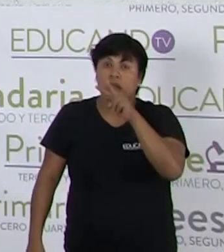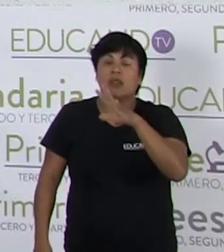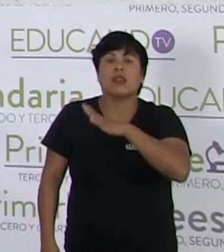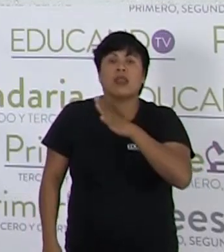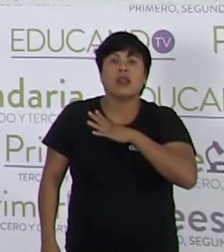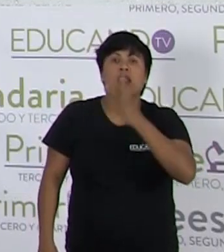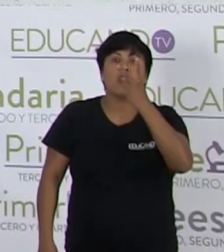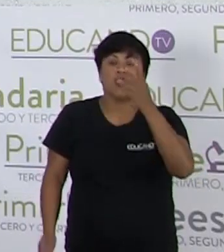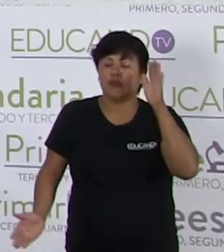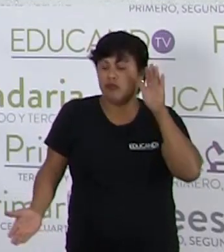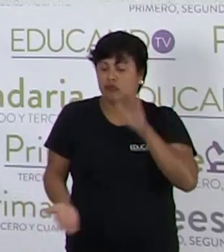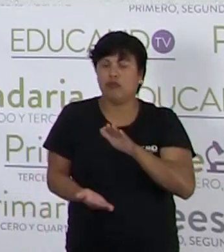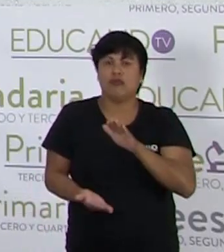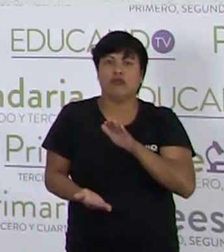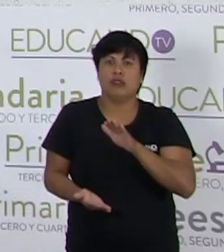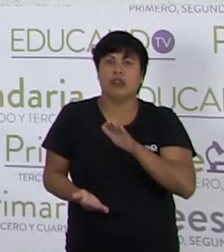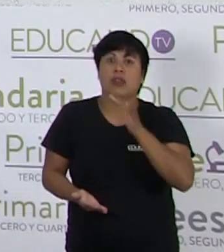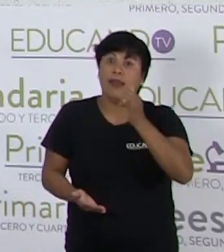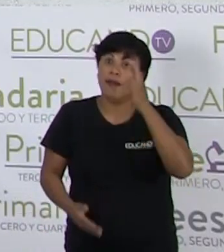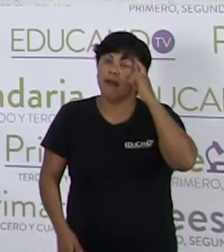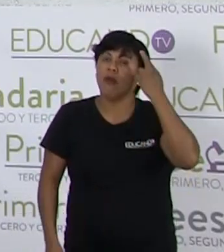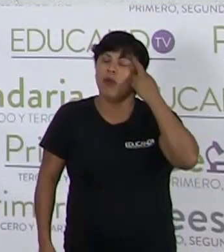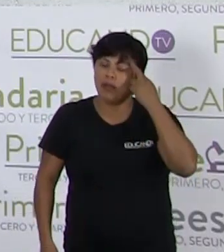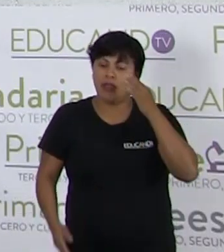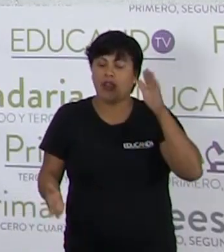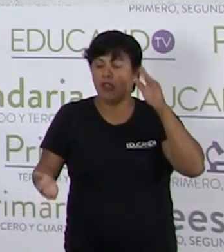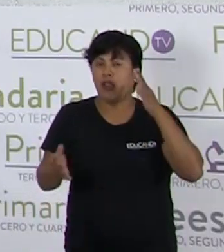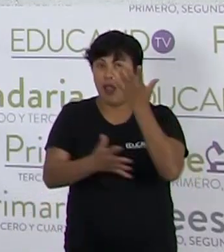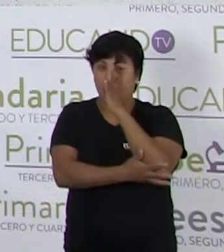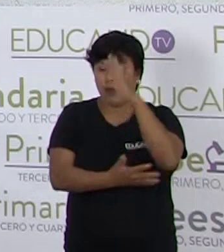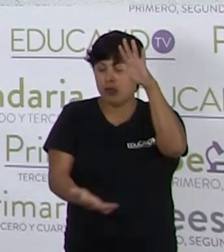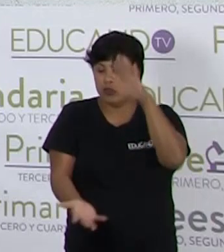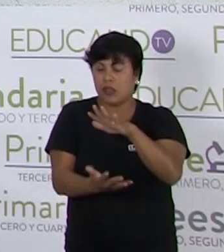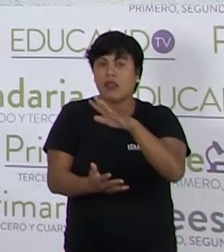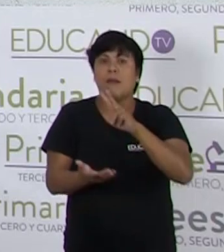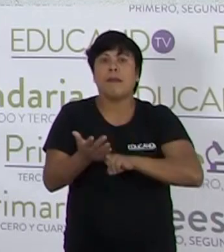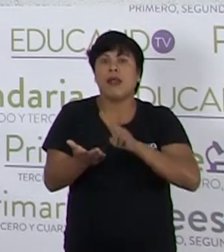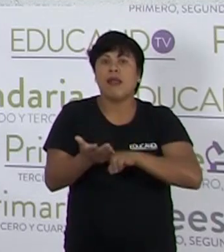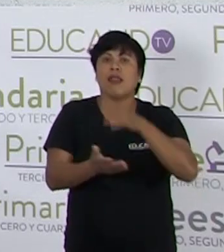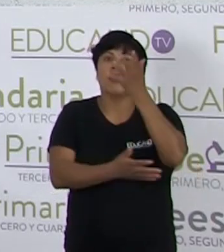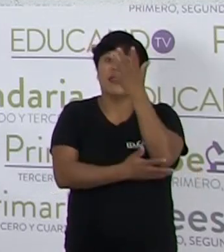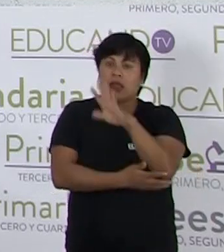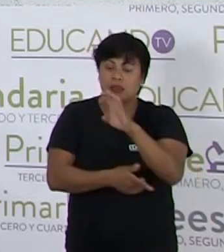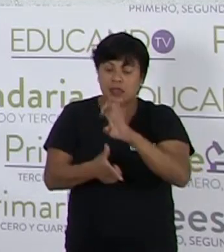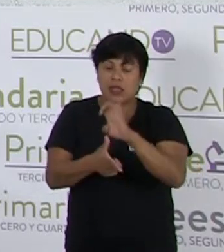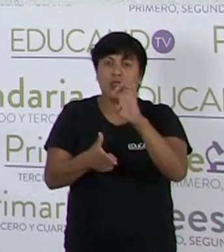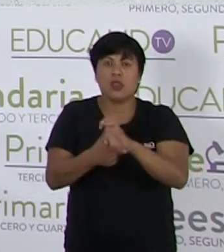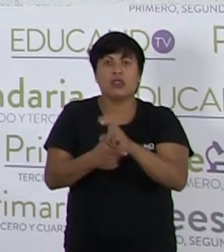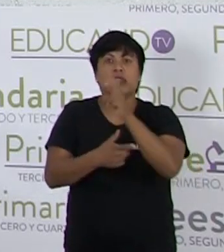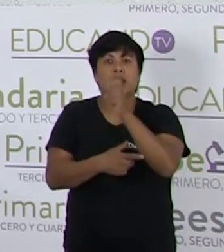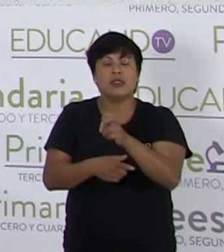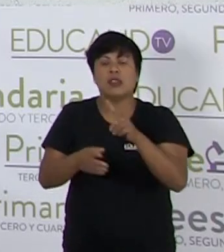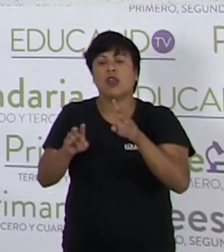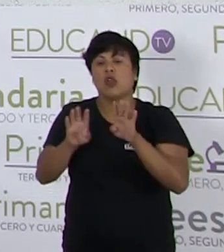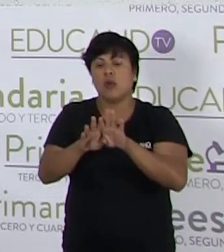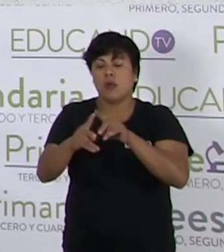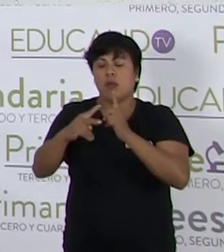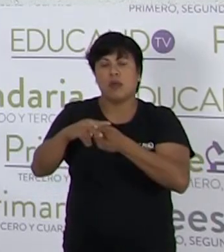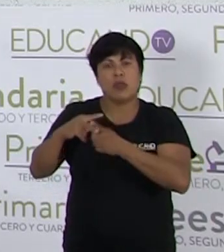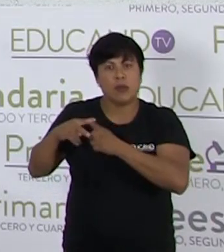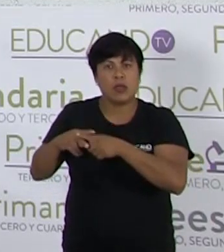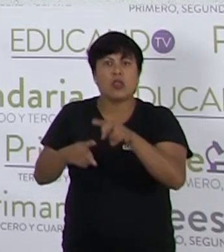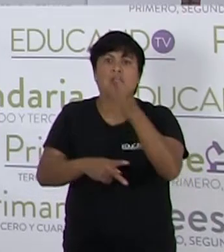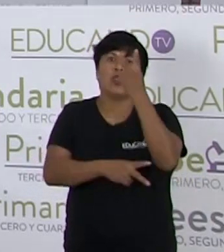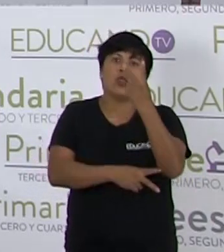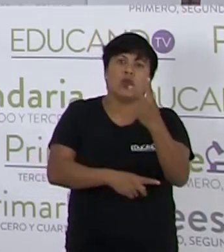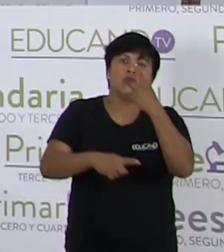tiene dos pequeños. Y recuerda que los pequeños valen 10. Entonces estaría multiplicando